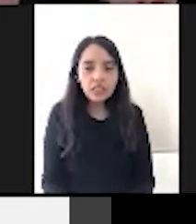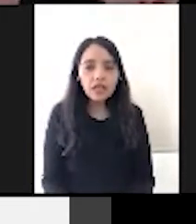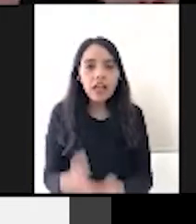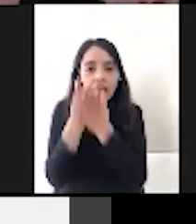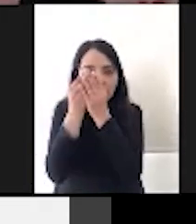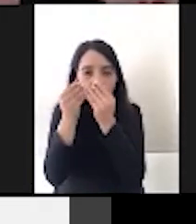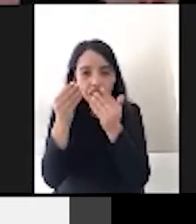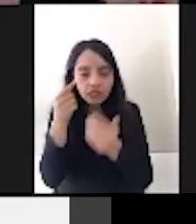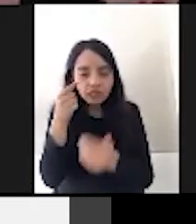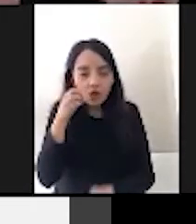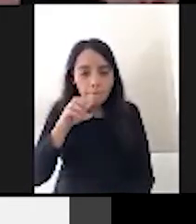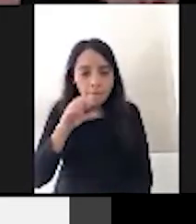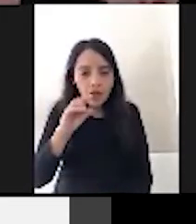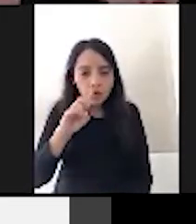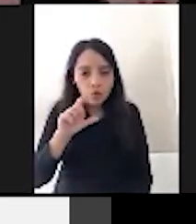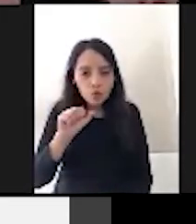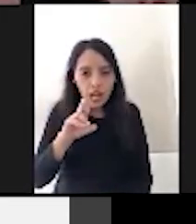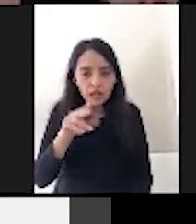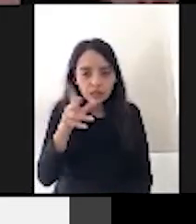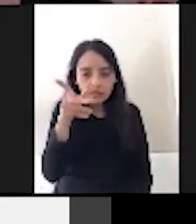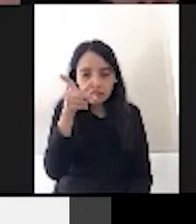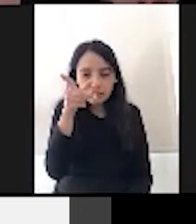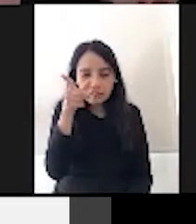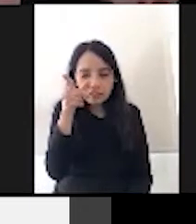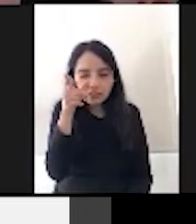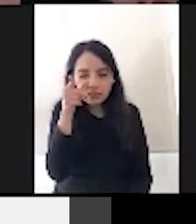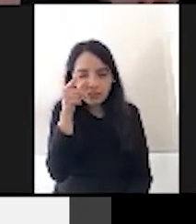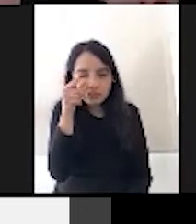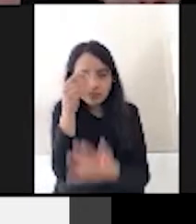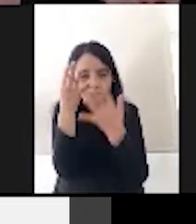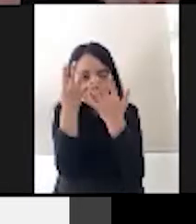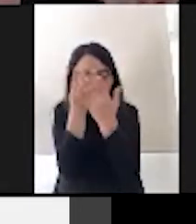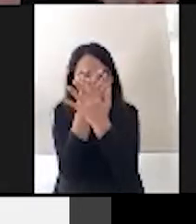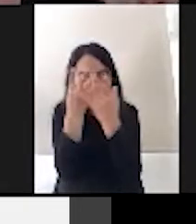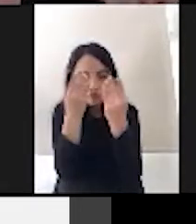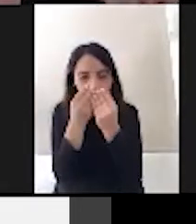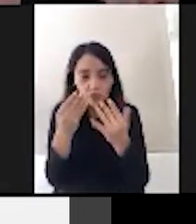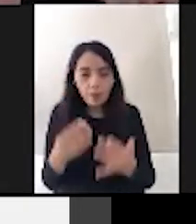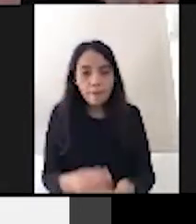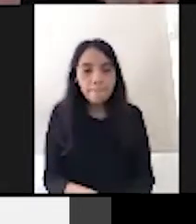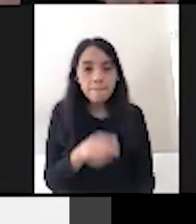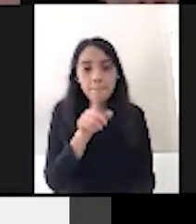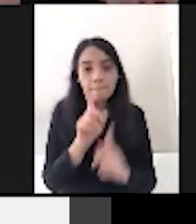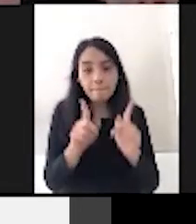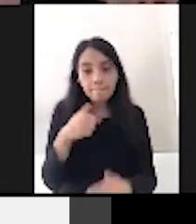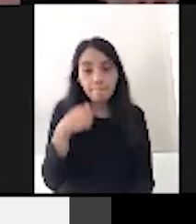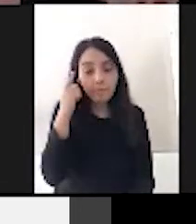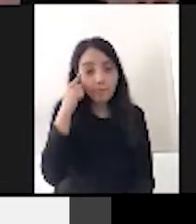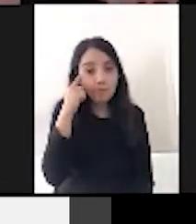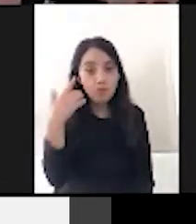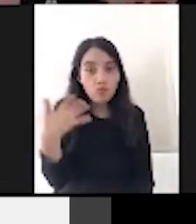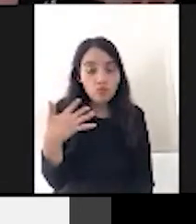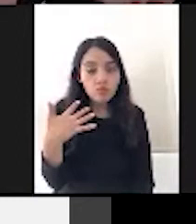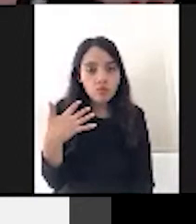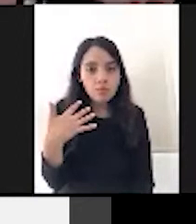edad y cómo se pierde la visión central y se distorsiona lo que la persona ve. Algo que a mí me parece importante aclarar es que muchas de estas